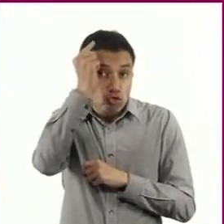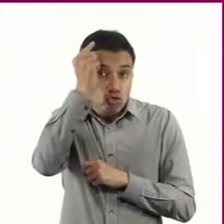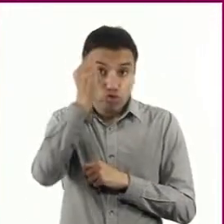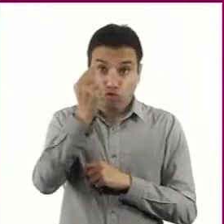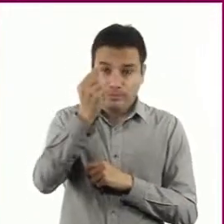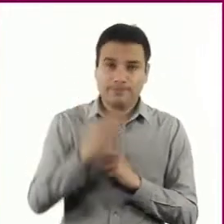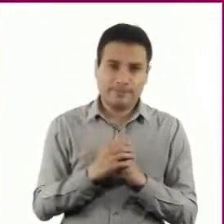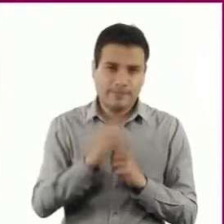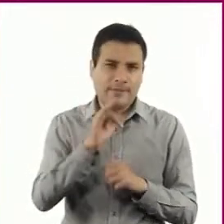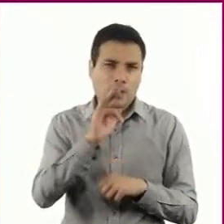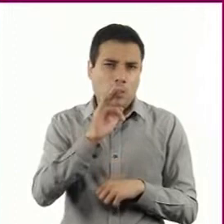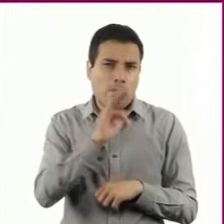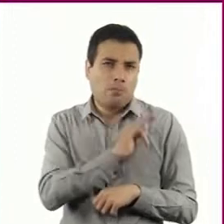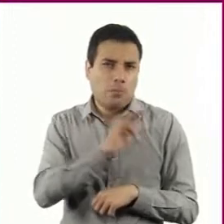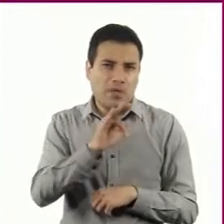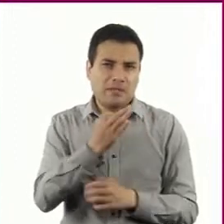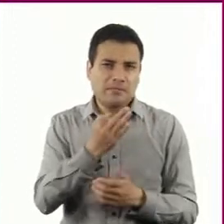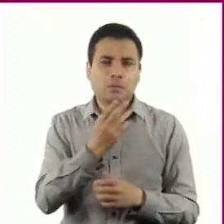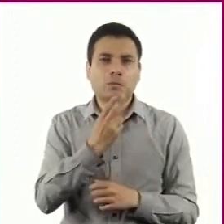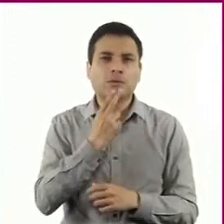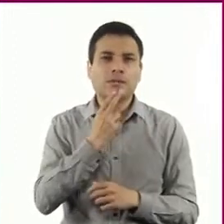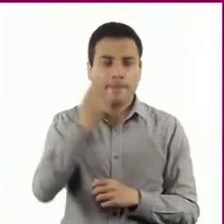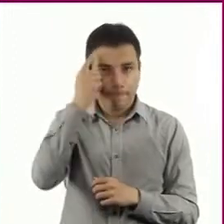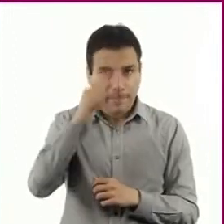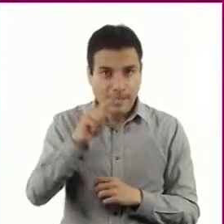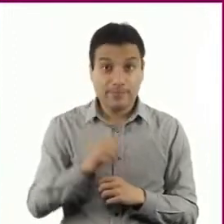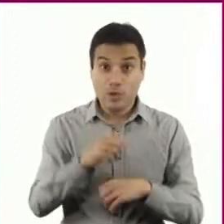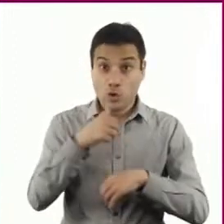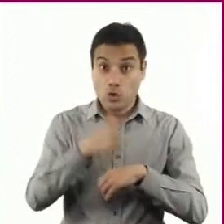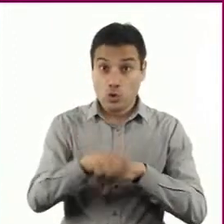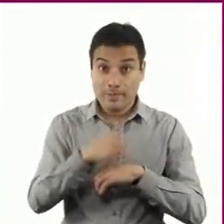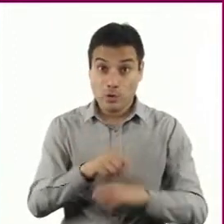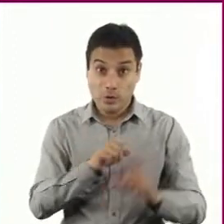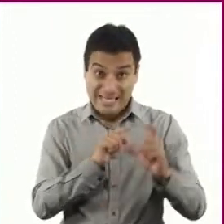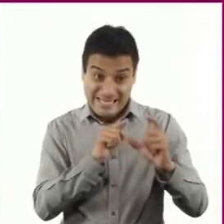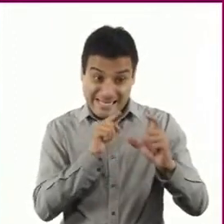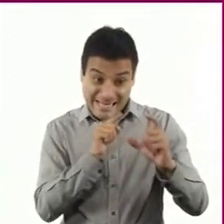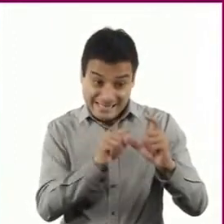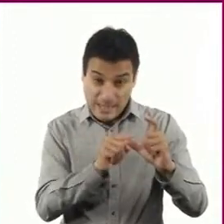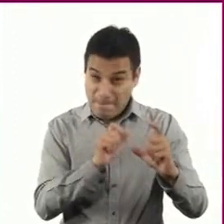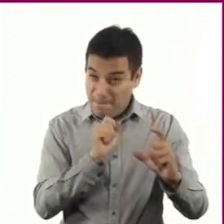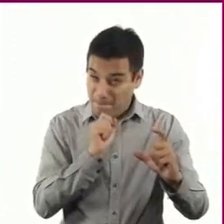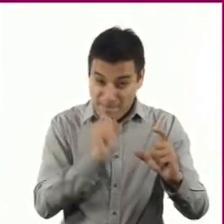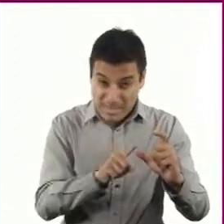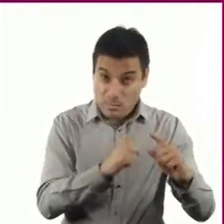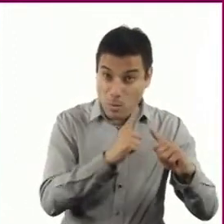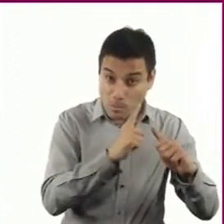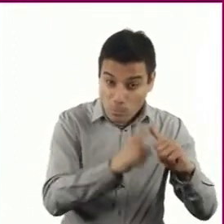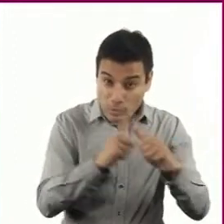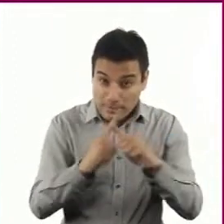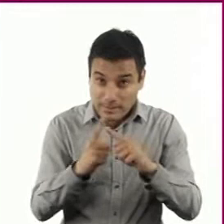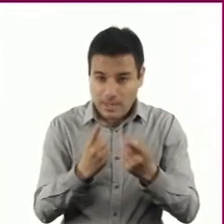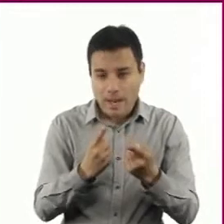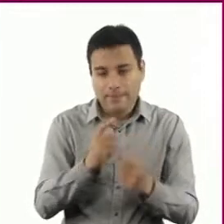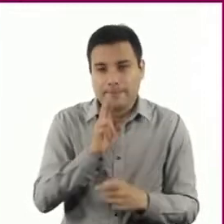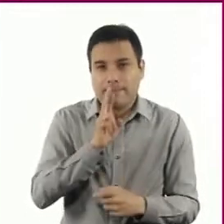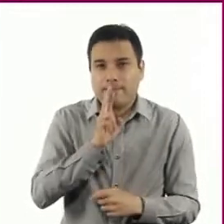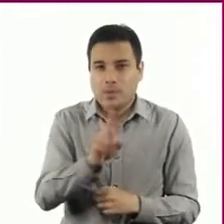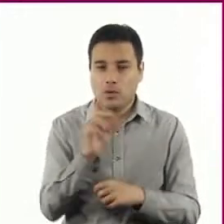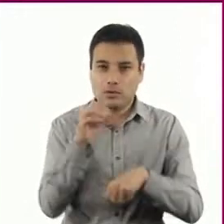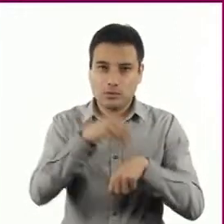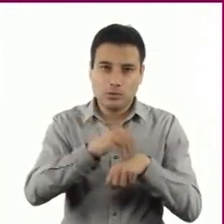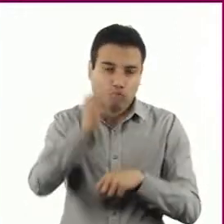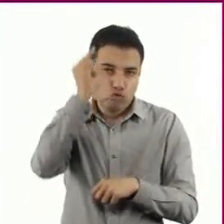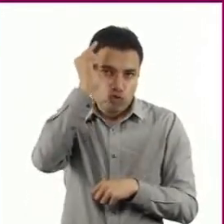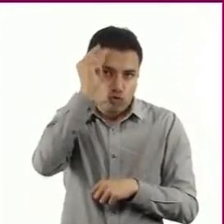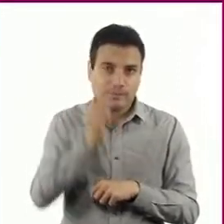de escribir multiplicaciones de un mismo número. Gracias a su utilización resulta más sencillo realizar